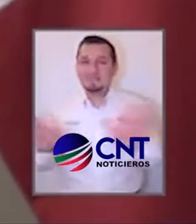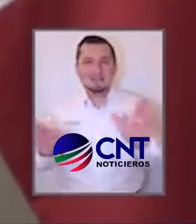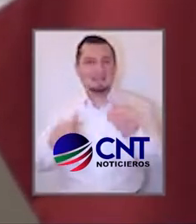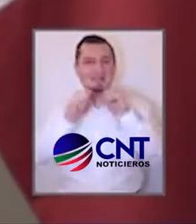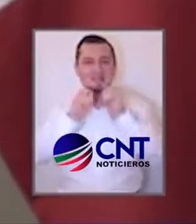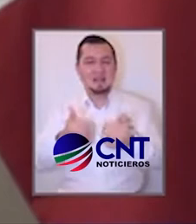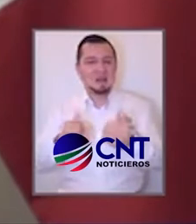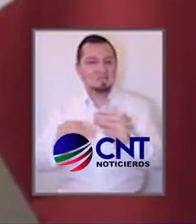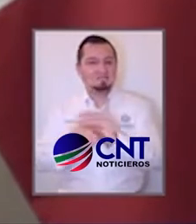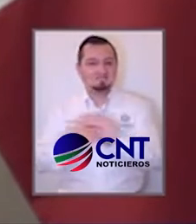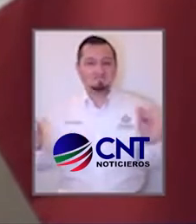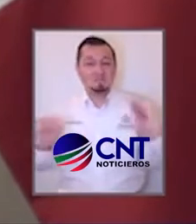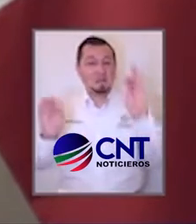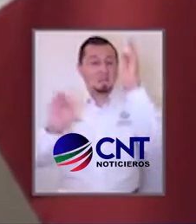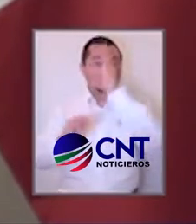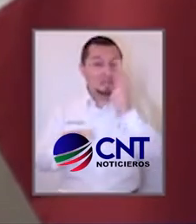siguen